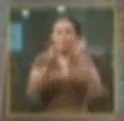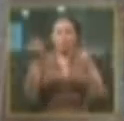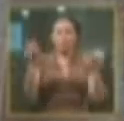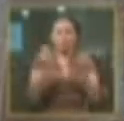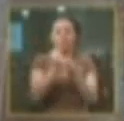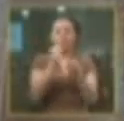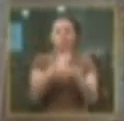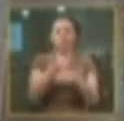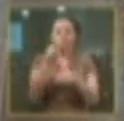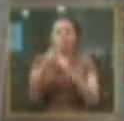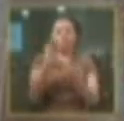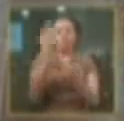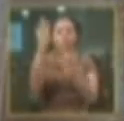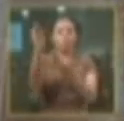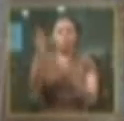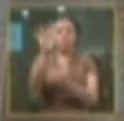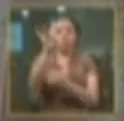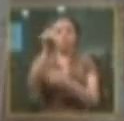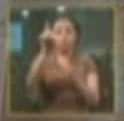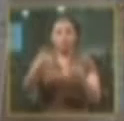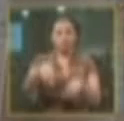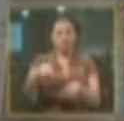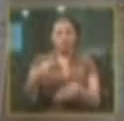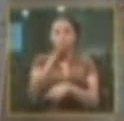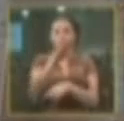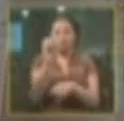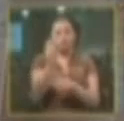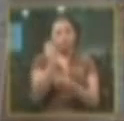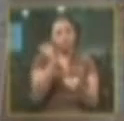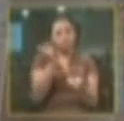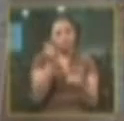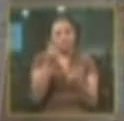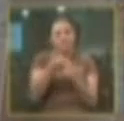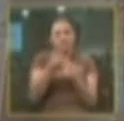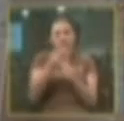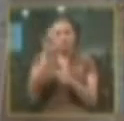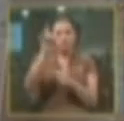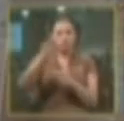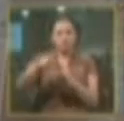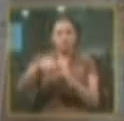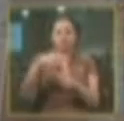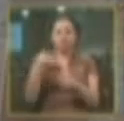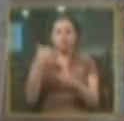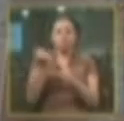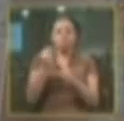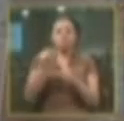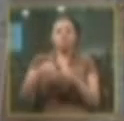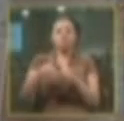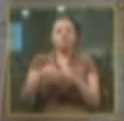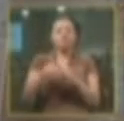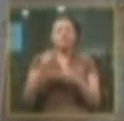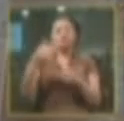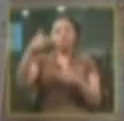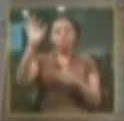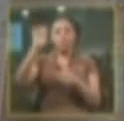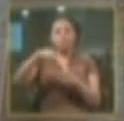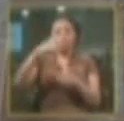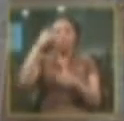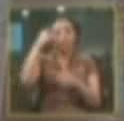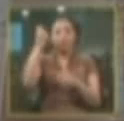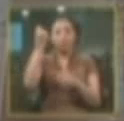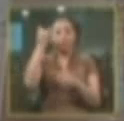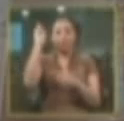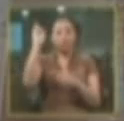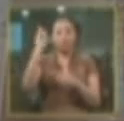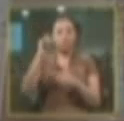ninguna propuesta en los 8 meses o cerca de 8 meses que estamos aquí. Tomando nosotros esa iniciativa,